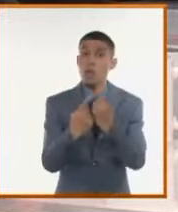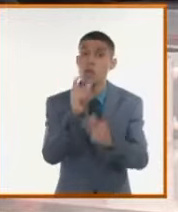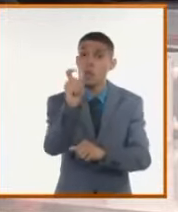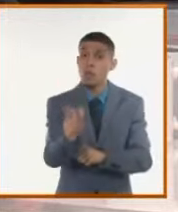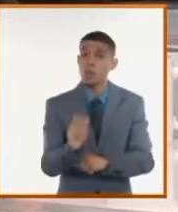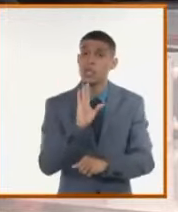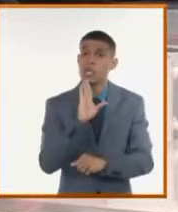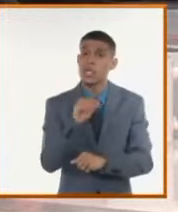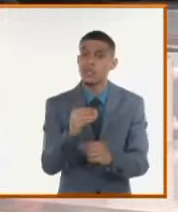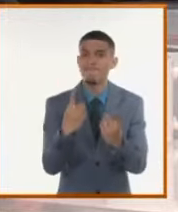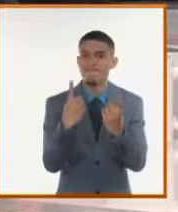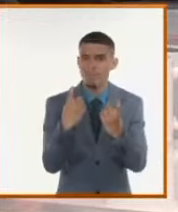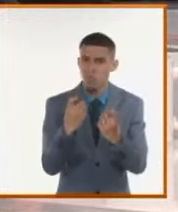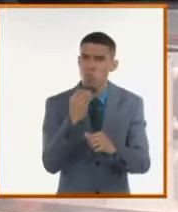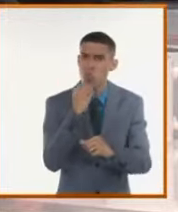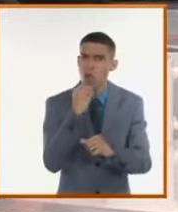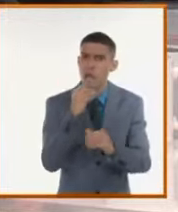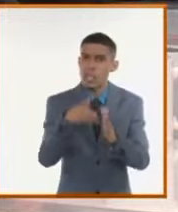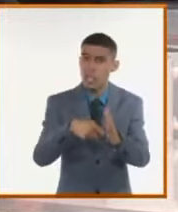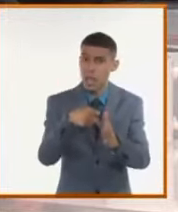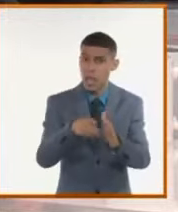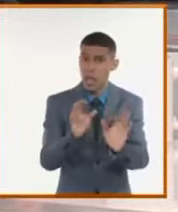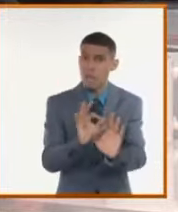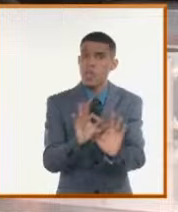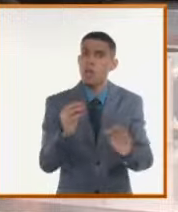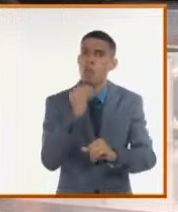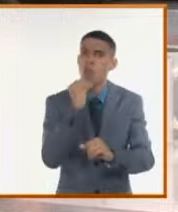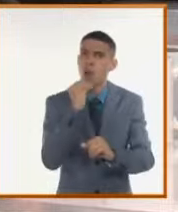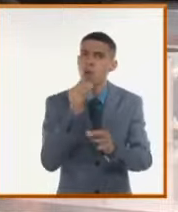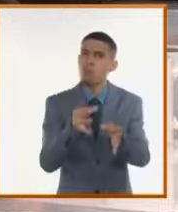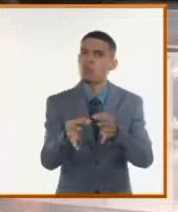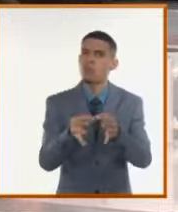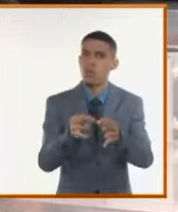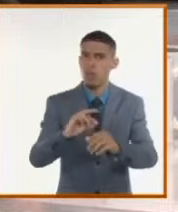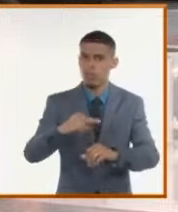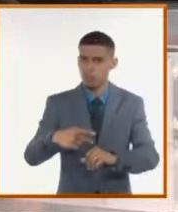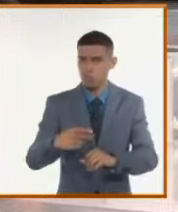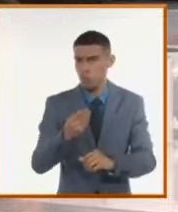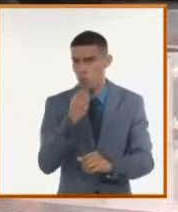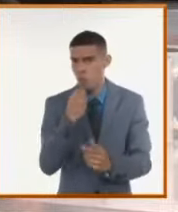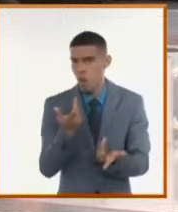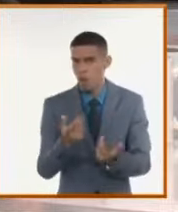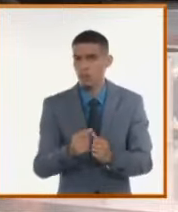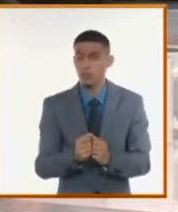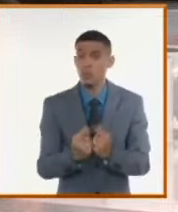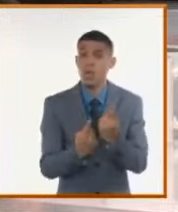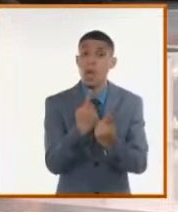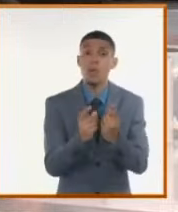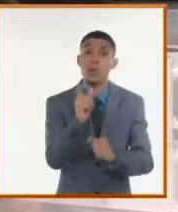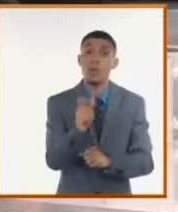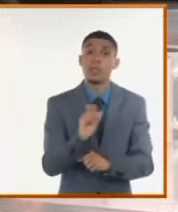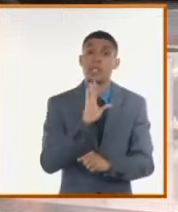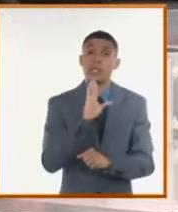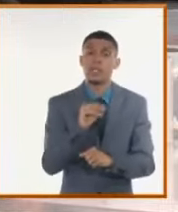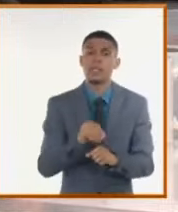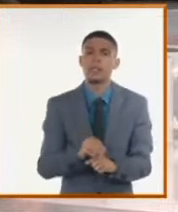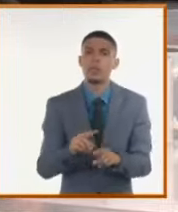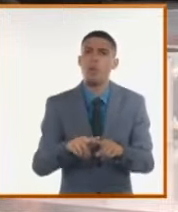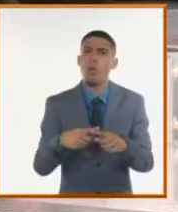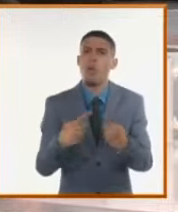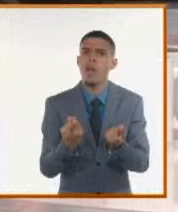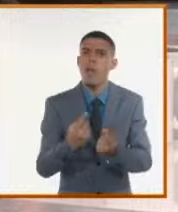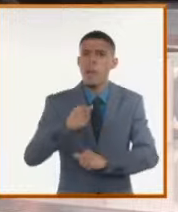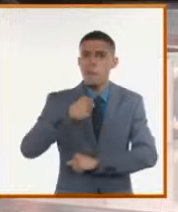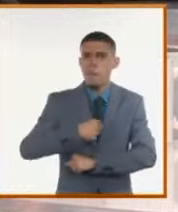necesidad de que se rescate ese servicio algunos hablan de Por qué no se eh ponen algunos